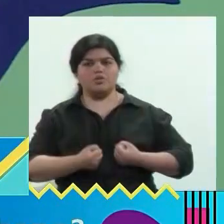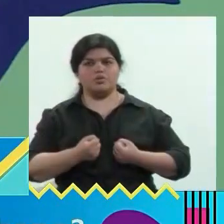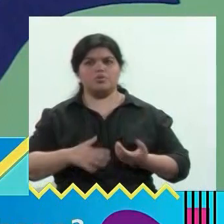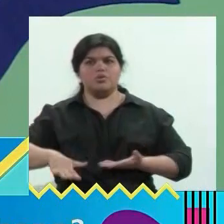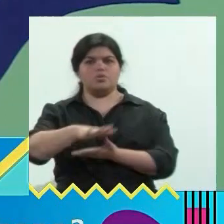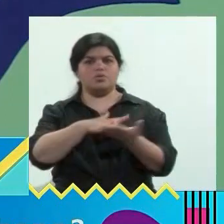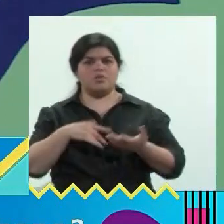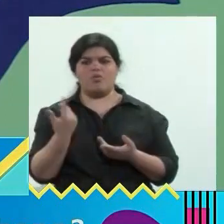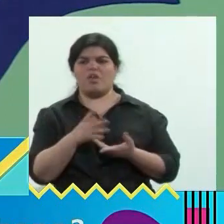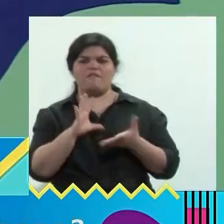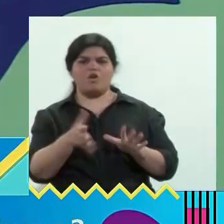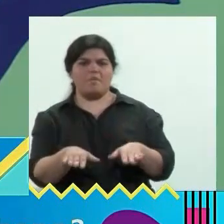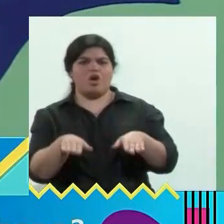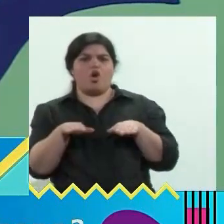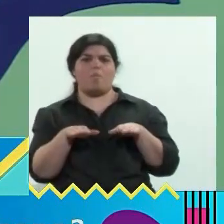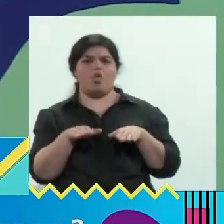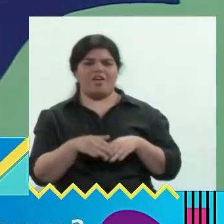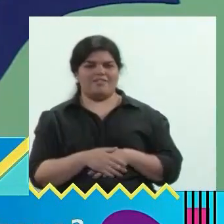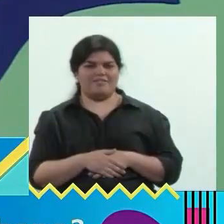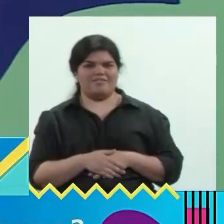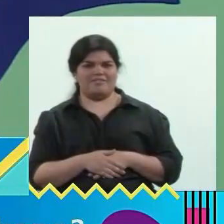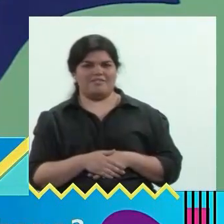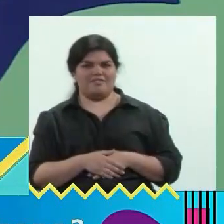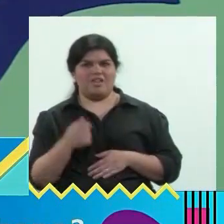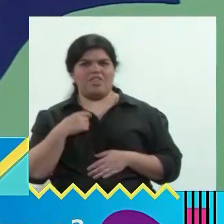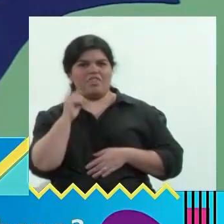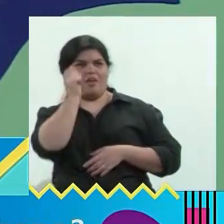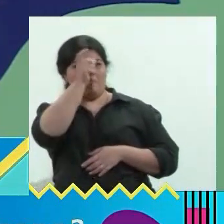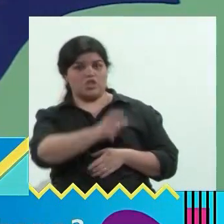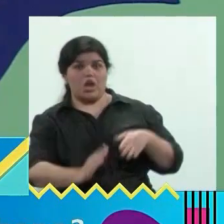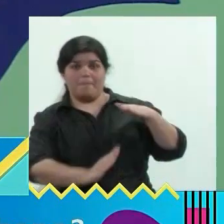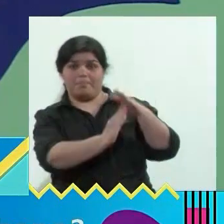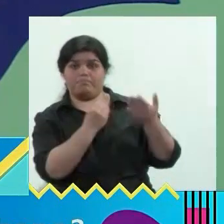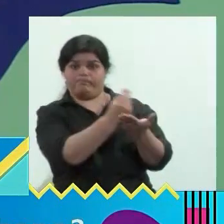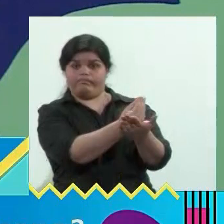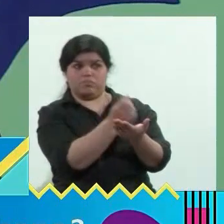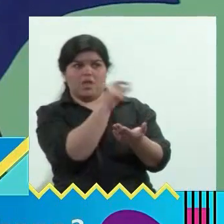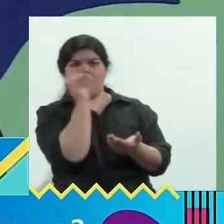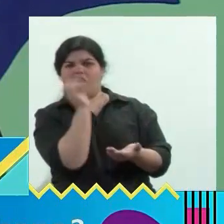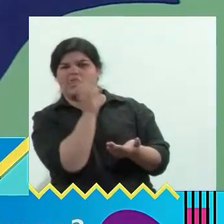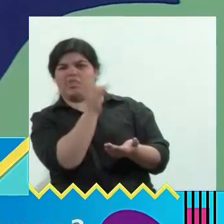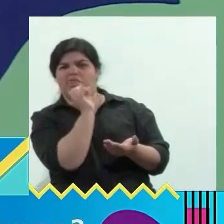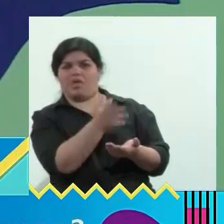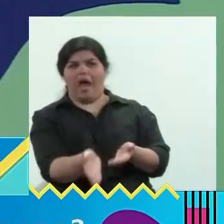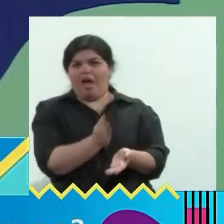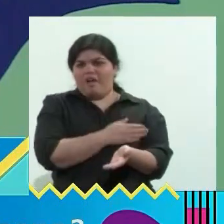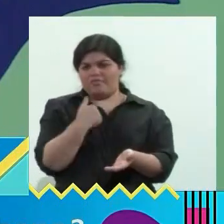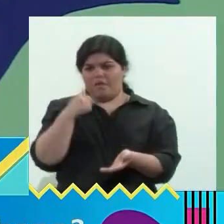nosotros, bastante cómoda sobre los líderes. Es decir, criticar a los líderes, ¿no es cierto?, que nosotros mismos hemos